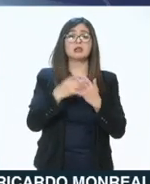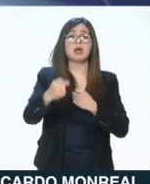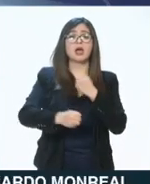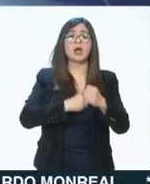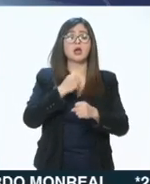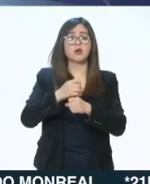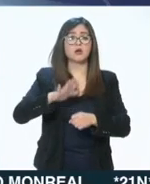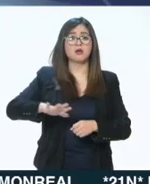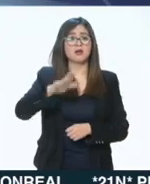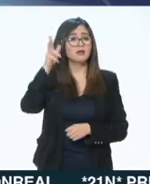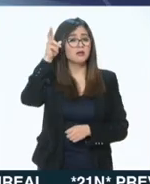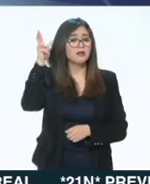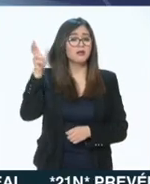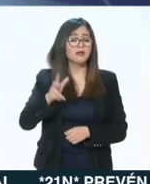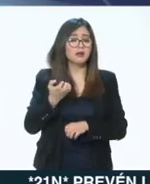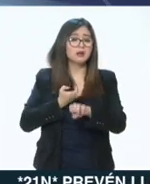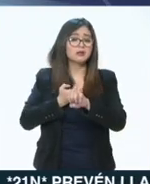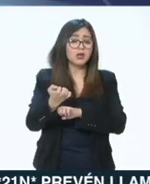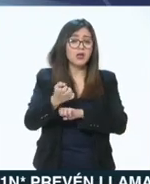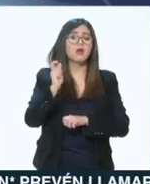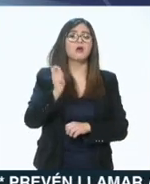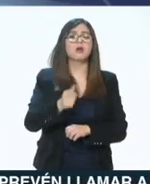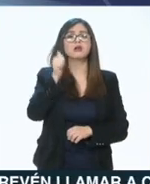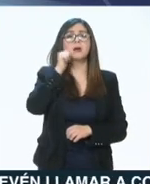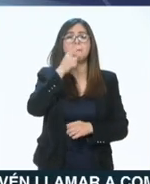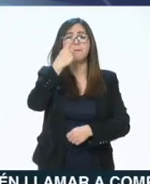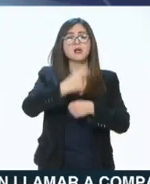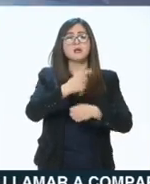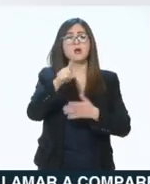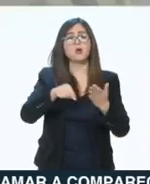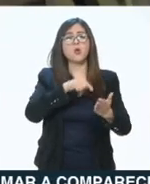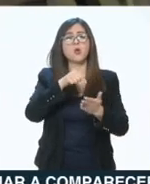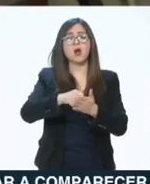2018 ocupó el primer lugar en explotación de ductos.